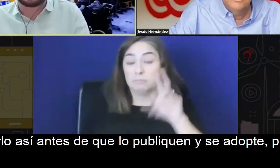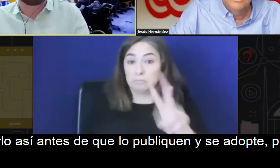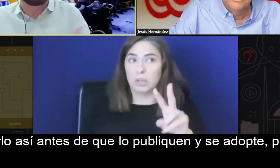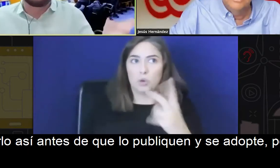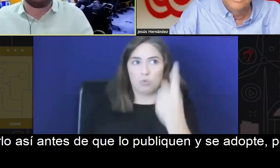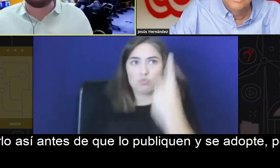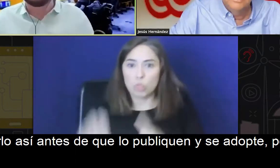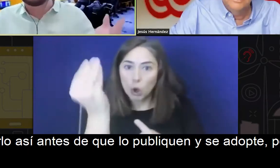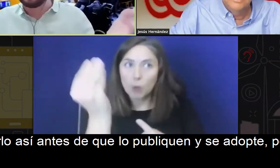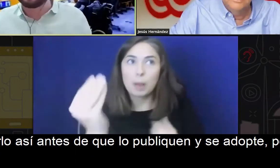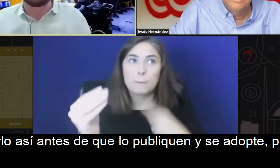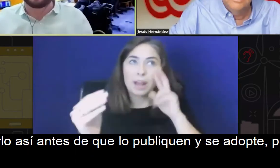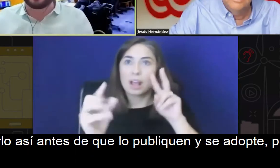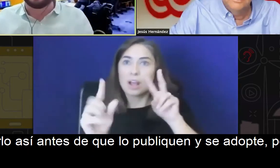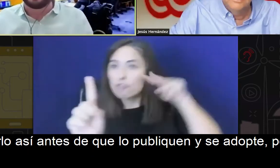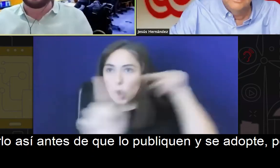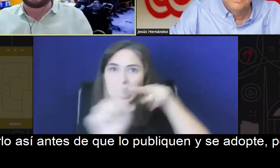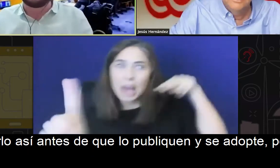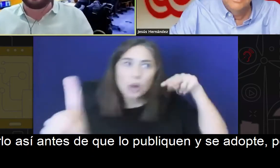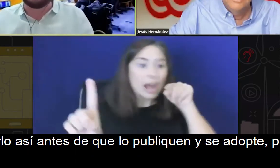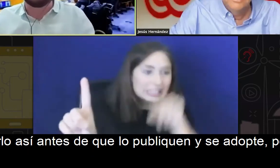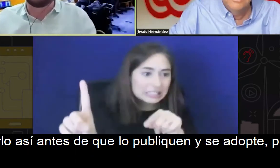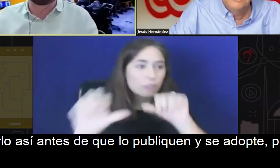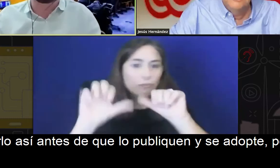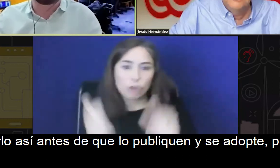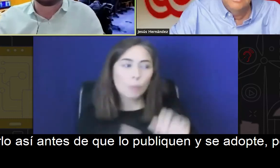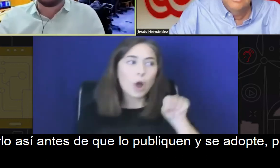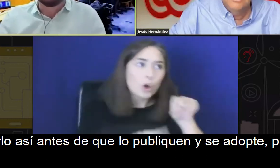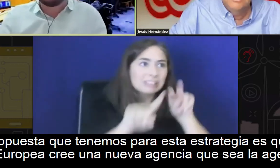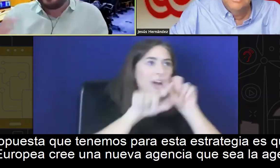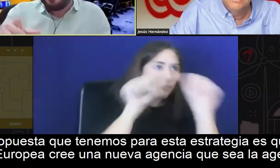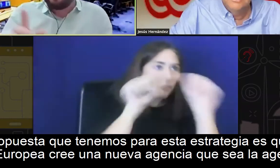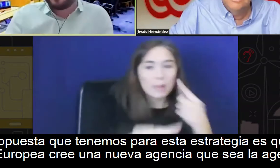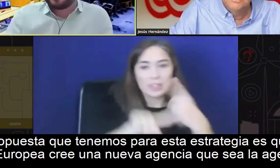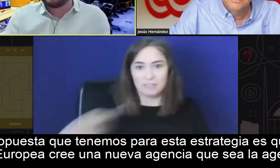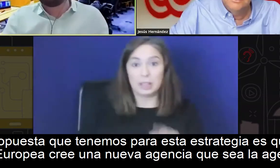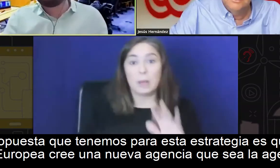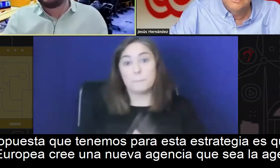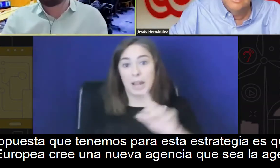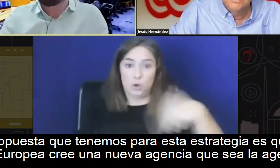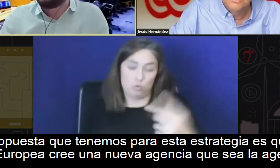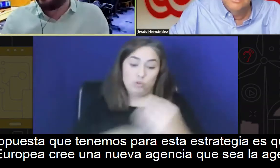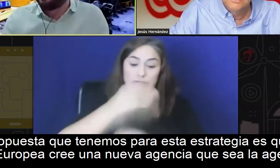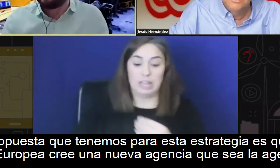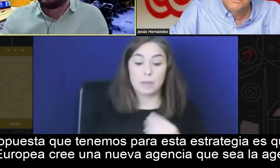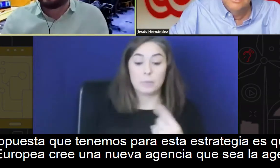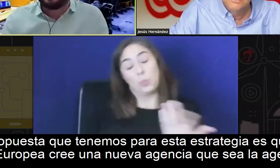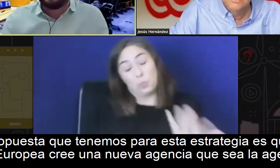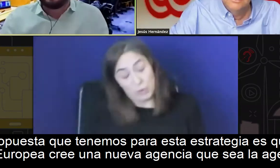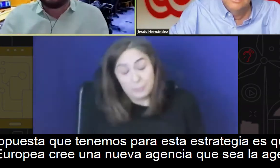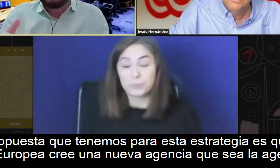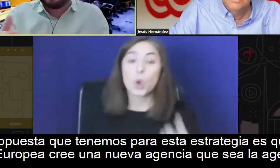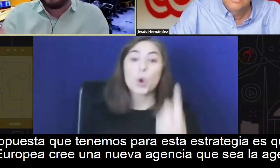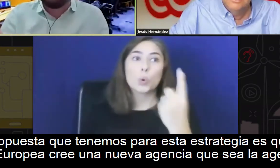o allá antes de que lo publiquen y ya se adopte. Pero bueno, en fin, una de las propuestas que tenemos para esta